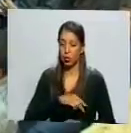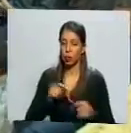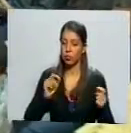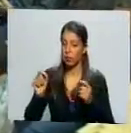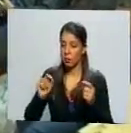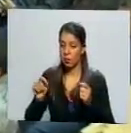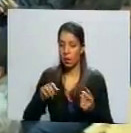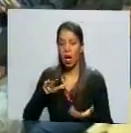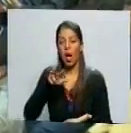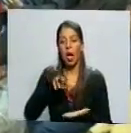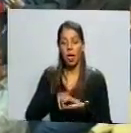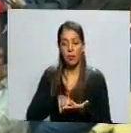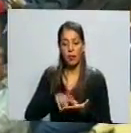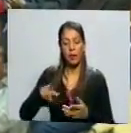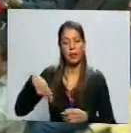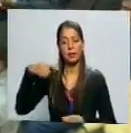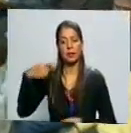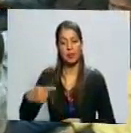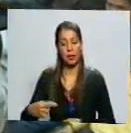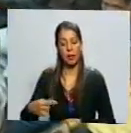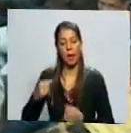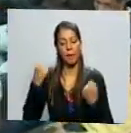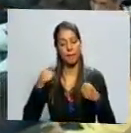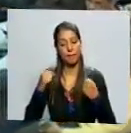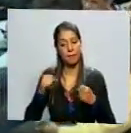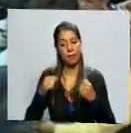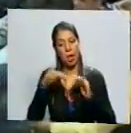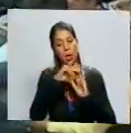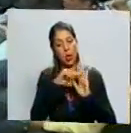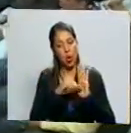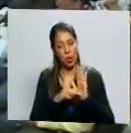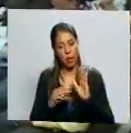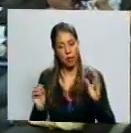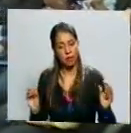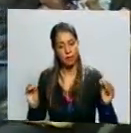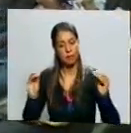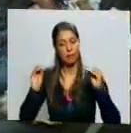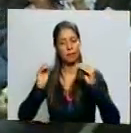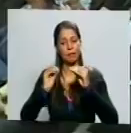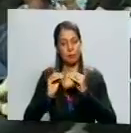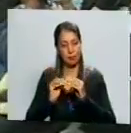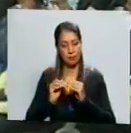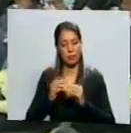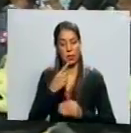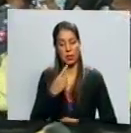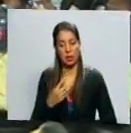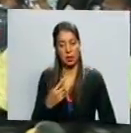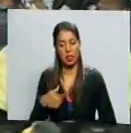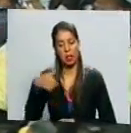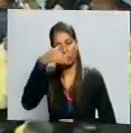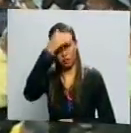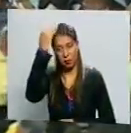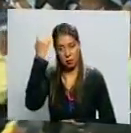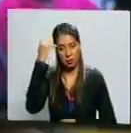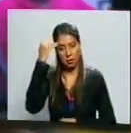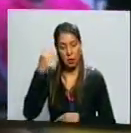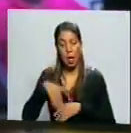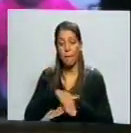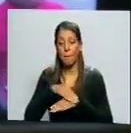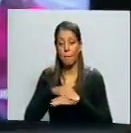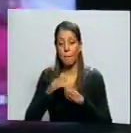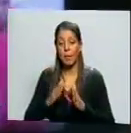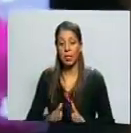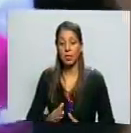que vayamos aplicando la norma y que vayamos ajustando, también lo dijo el ministro, que ha sido instrucción de